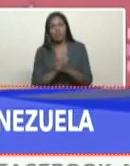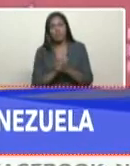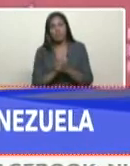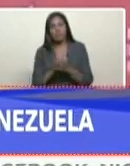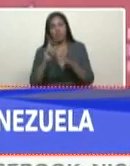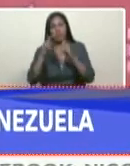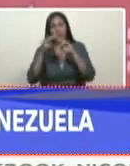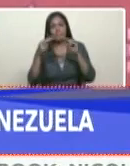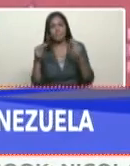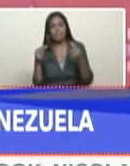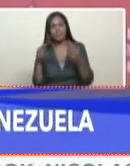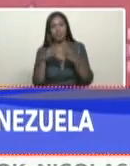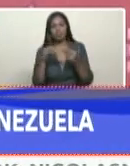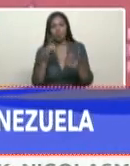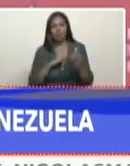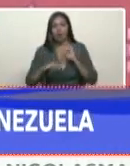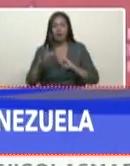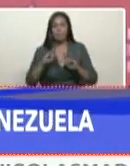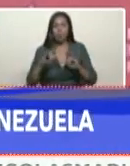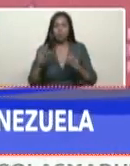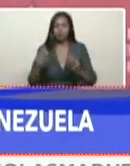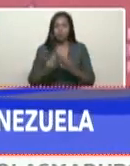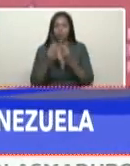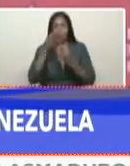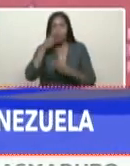paz, amor entre los pueblos.